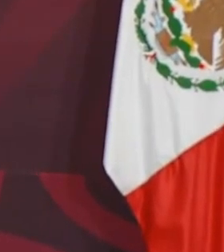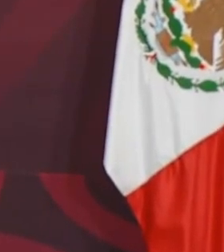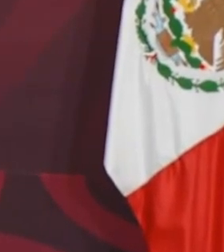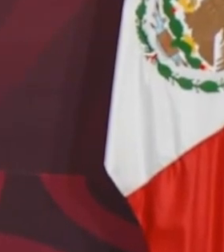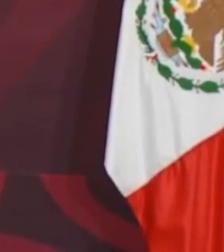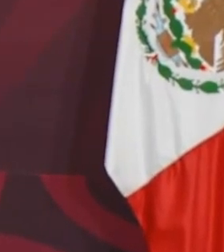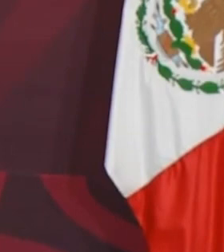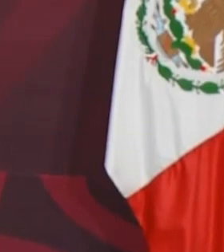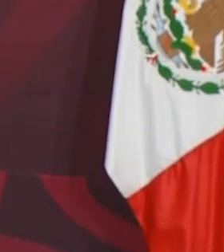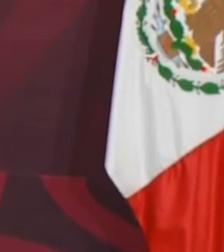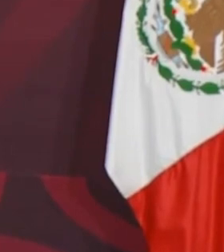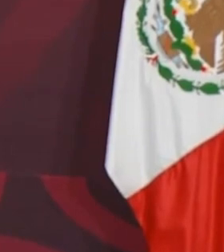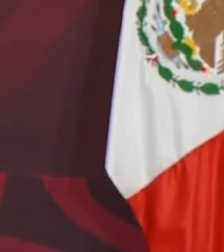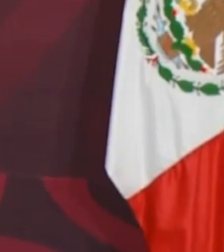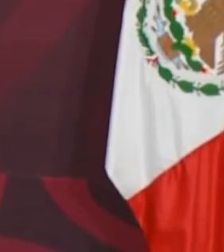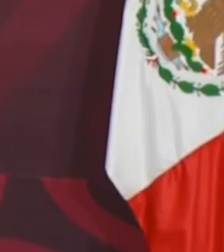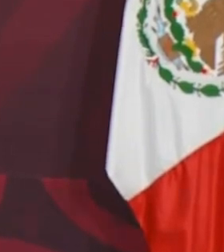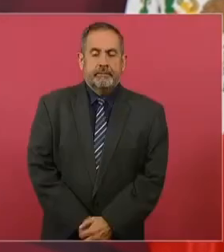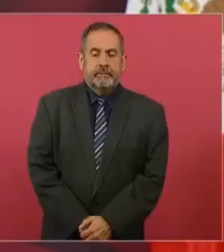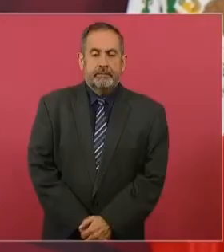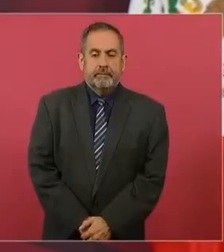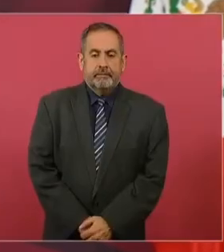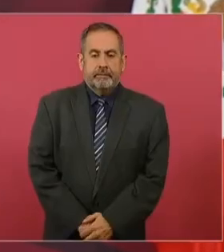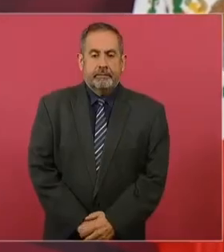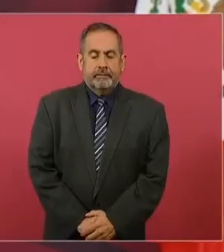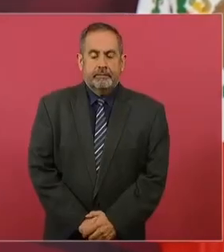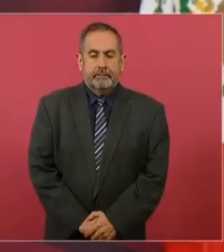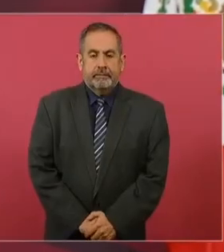a Ciro y a López Dóriga.